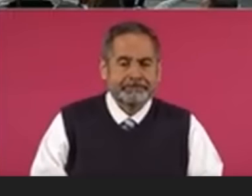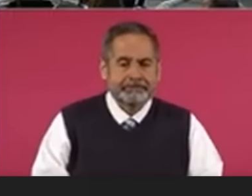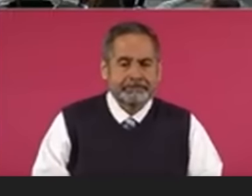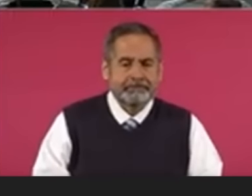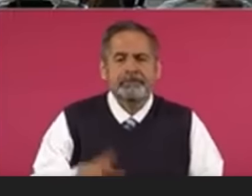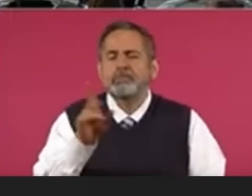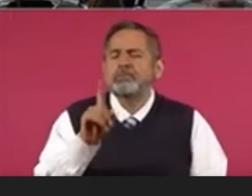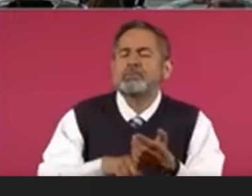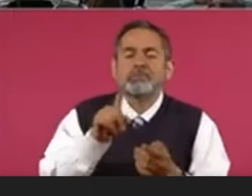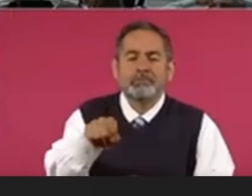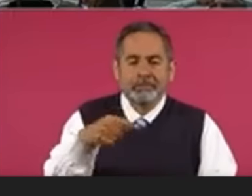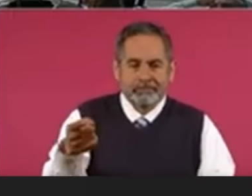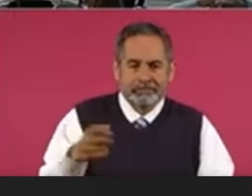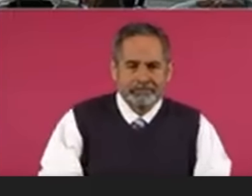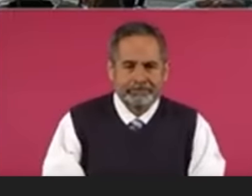No, pero no.